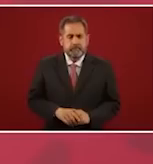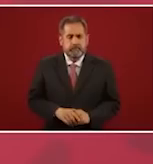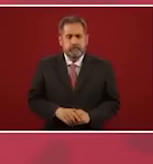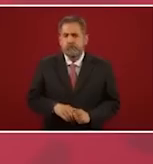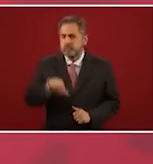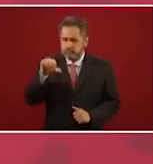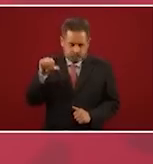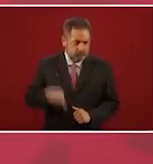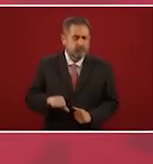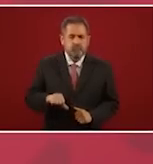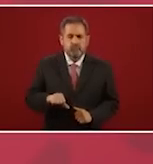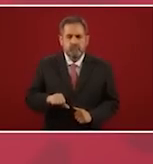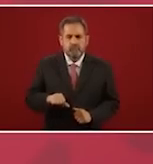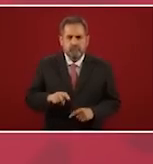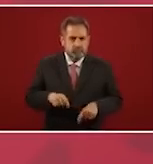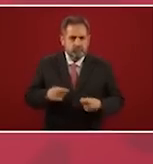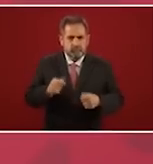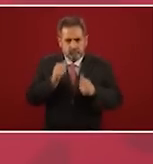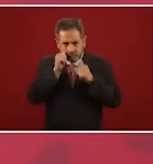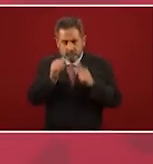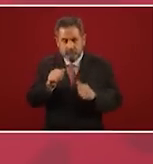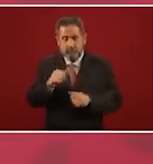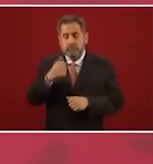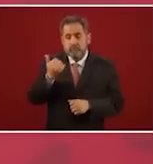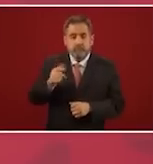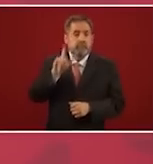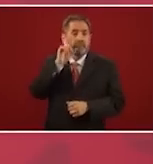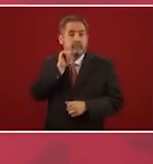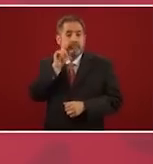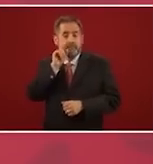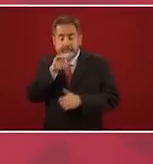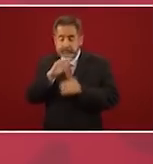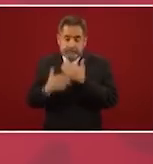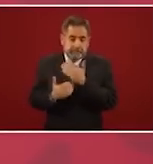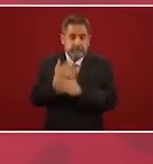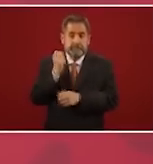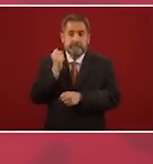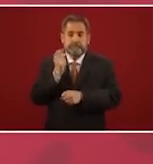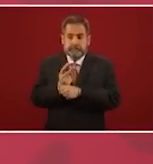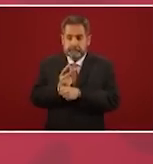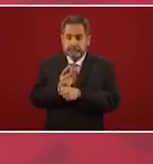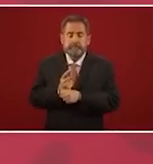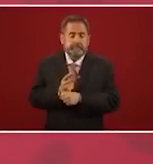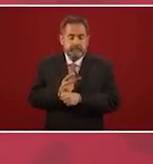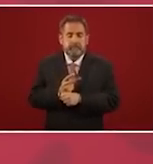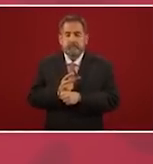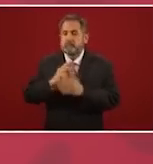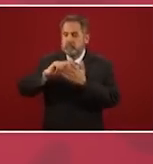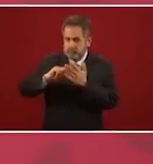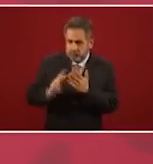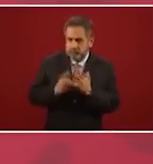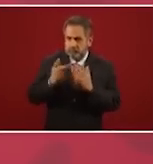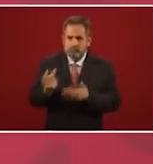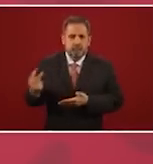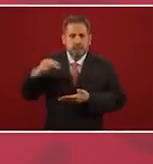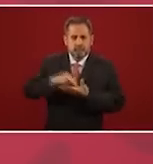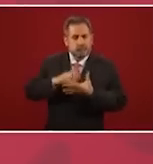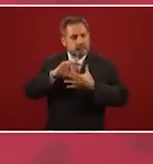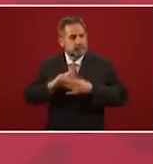se tiene que atender esto y mañana en la mañana, ¿sí?, volvemos a estar